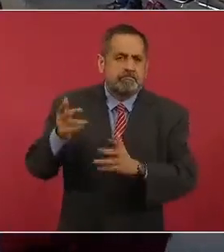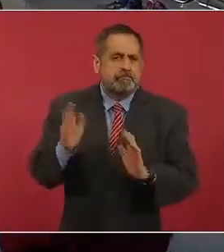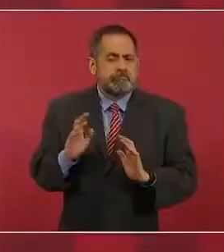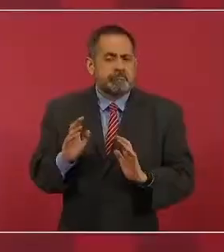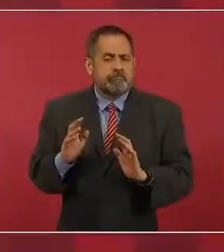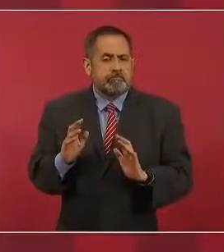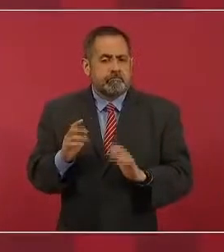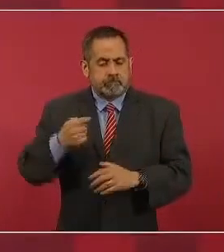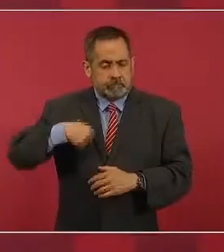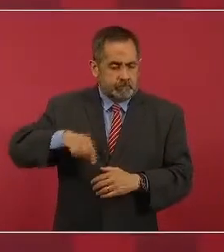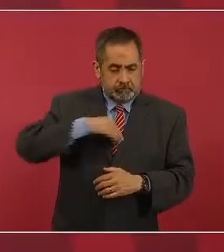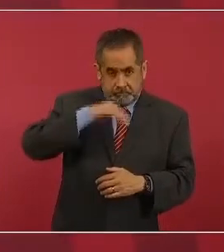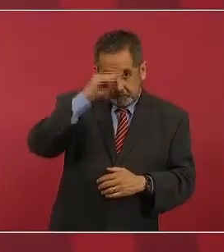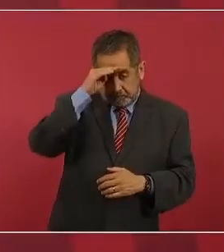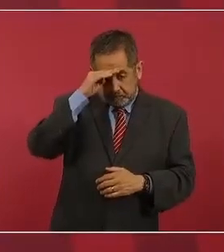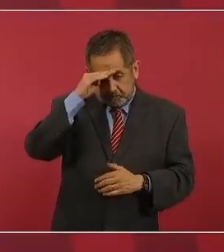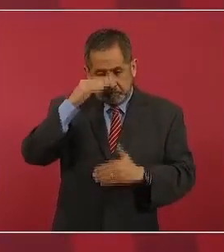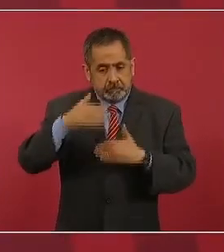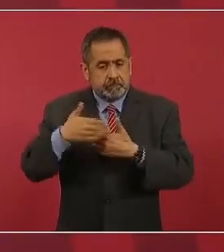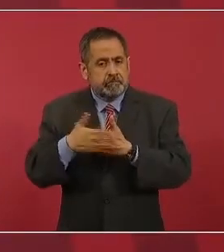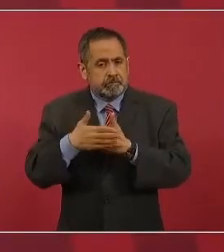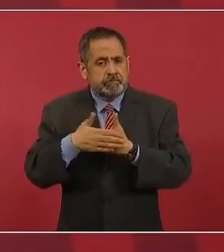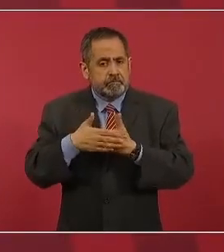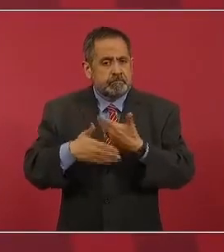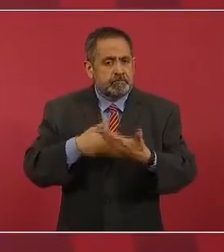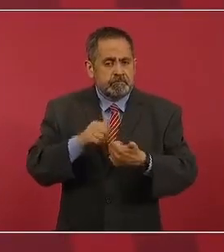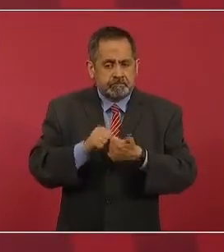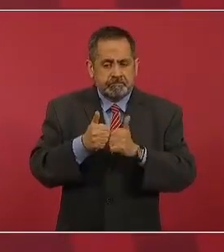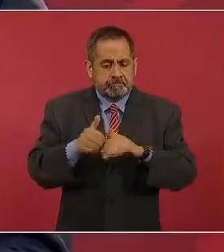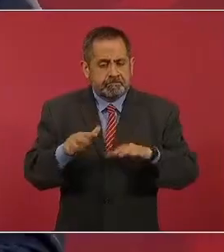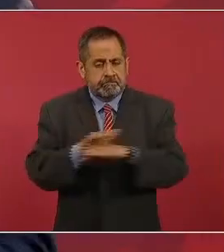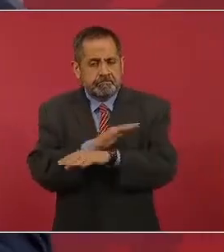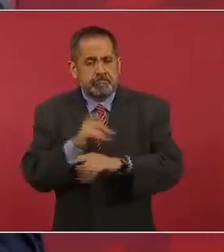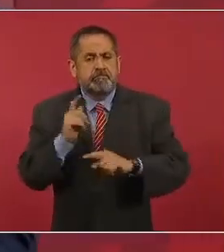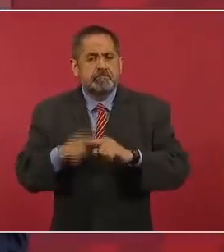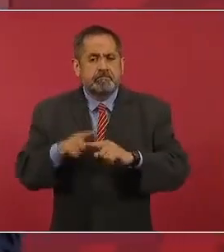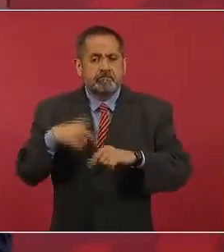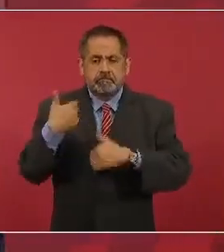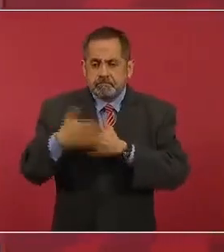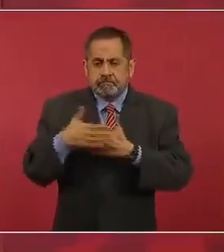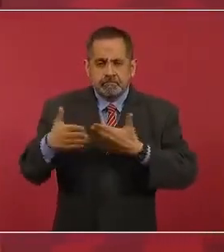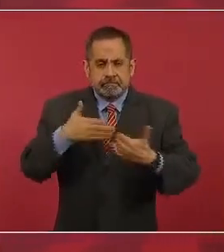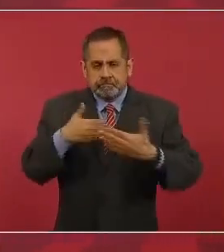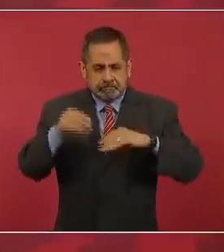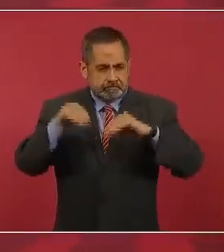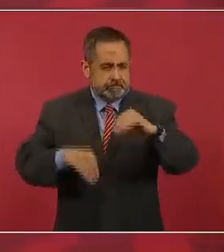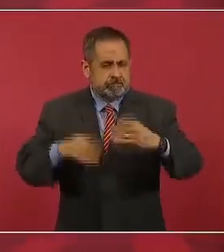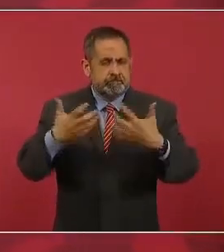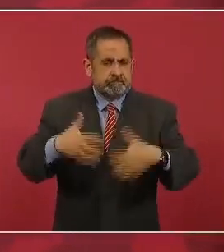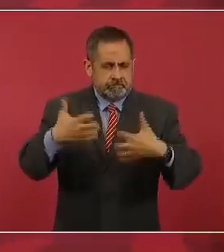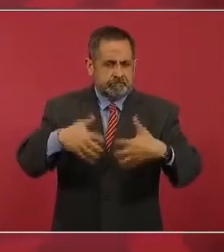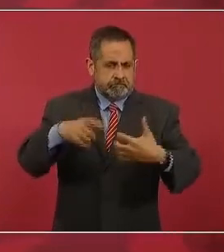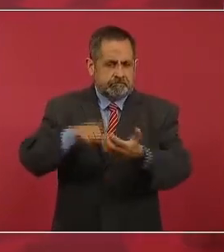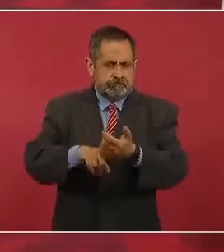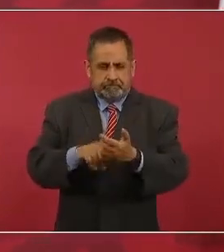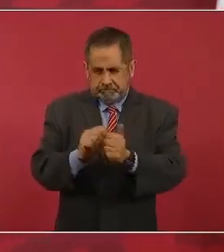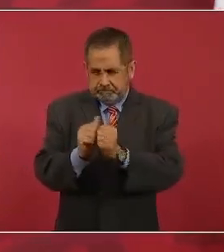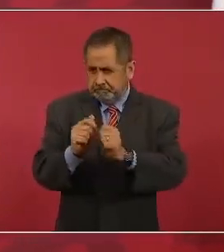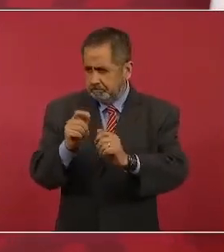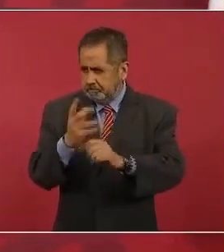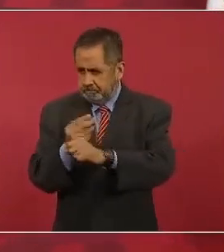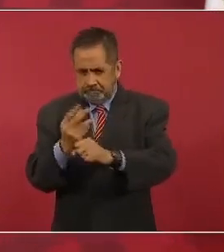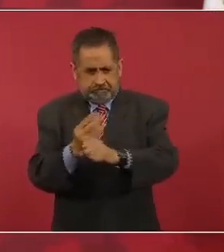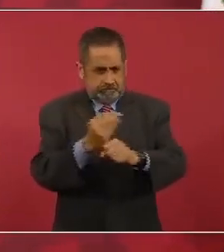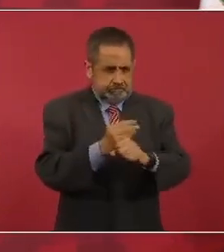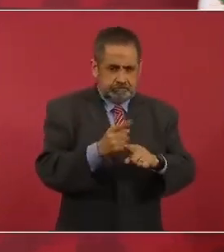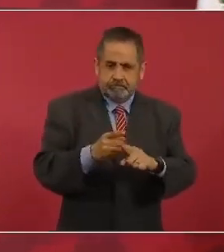y nosotros estamos en proceso de modernización de las refinerías.